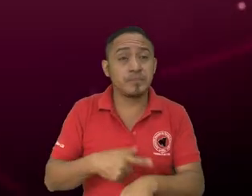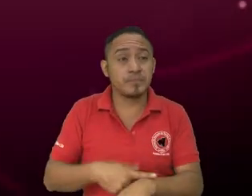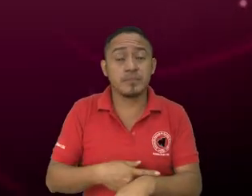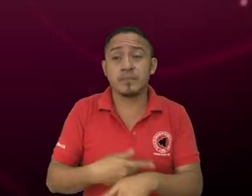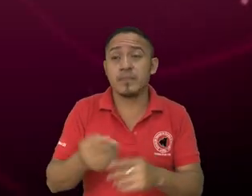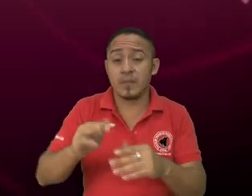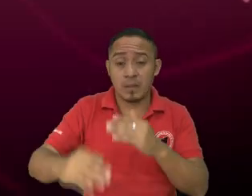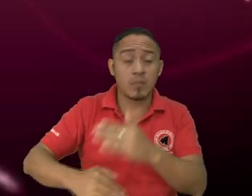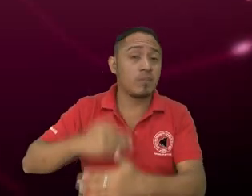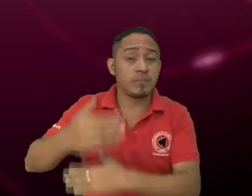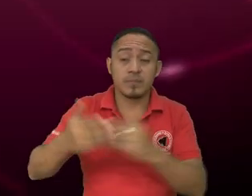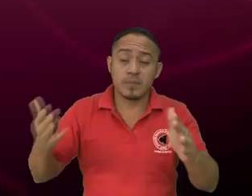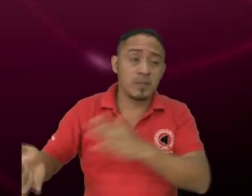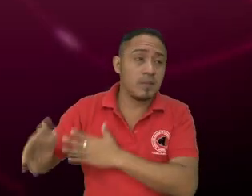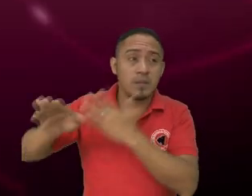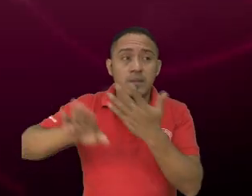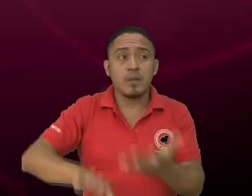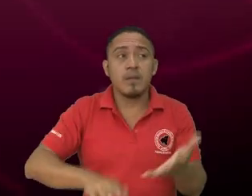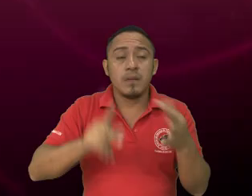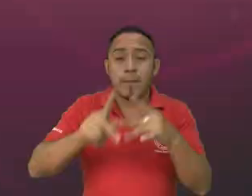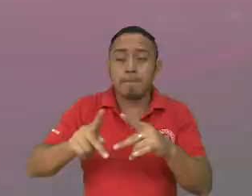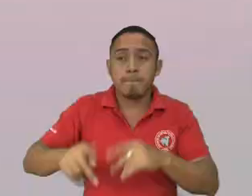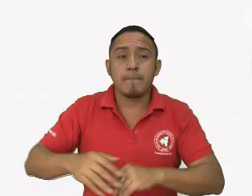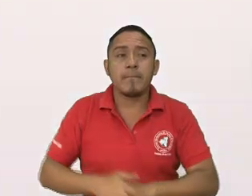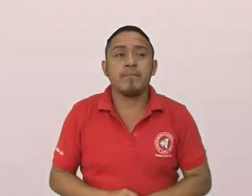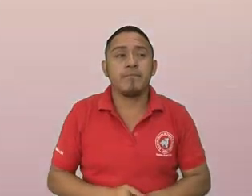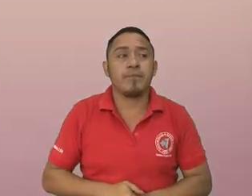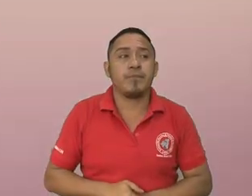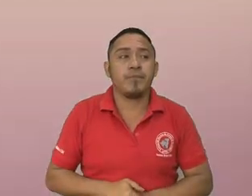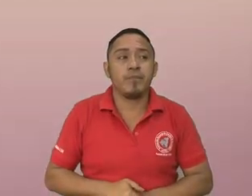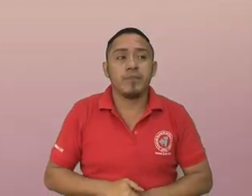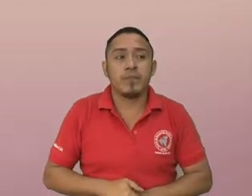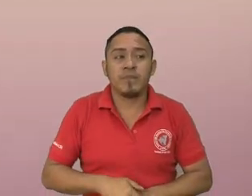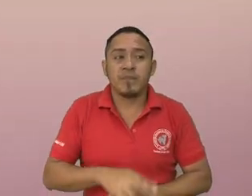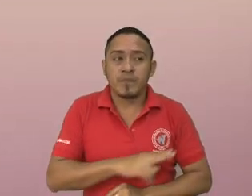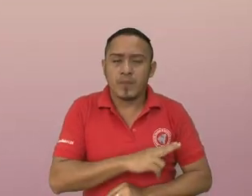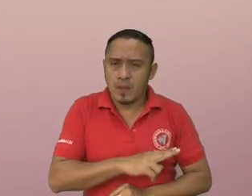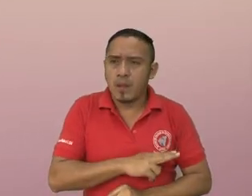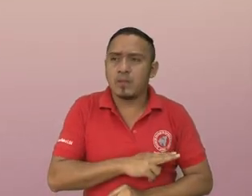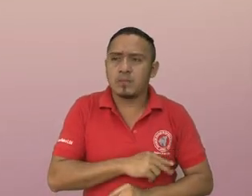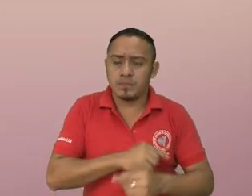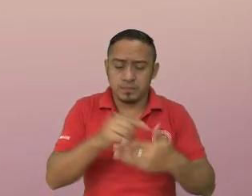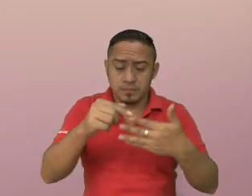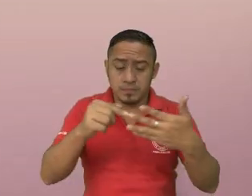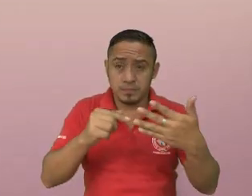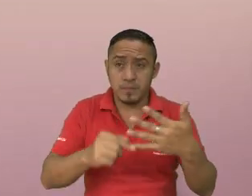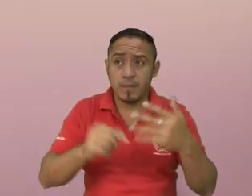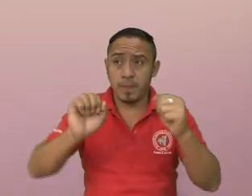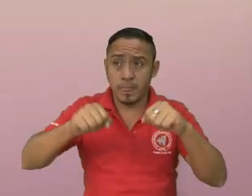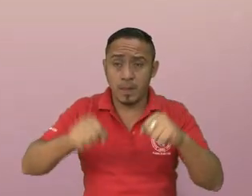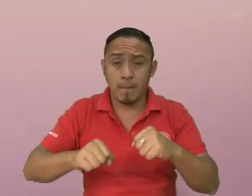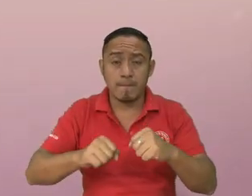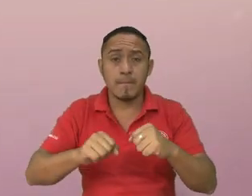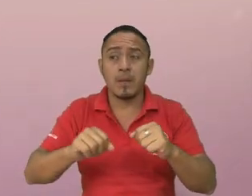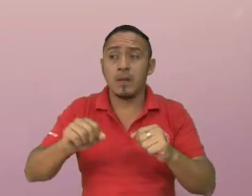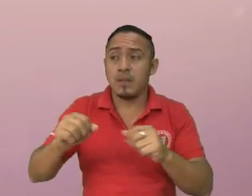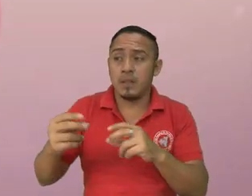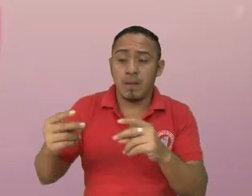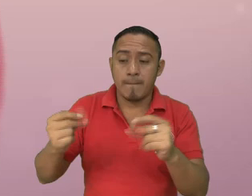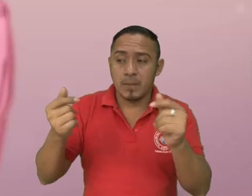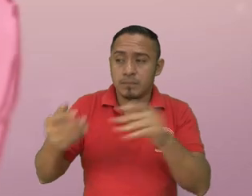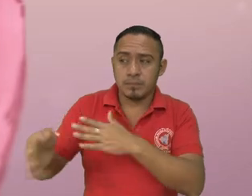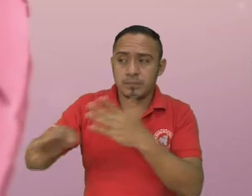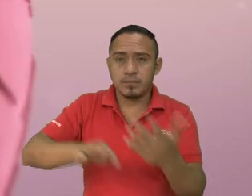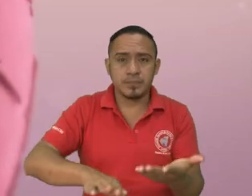puede desencadenar el fallecimiento de la persona. Ahora, ¿hay factores de riesgo, doctor, que pueden provocar la muerte súbita?